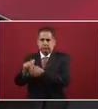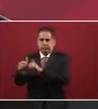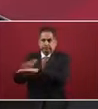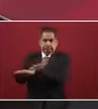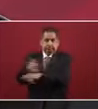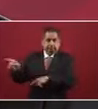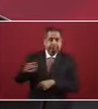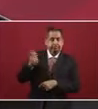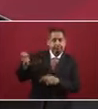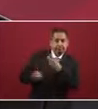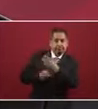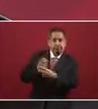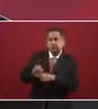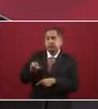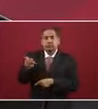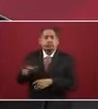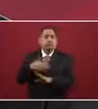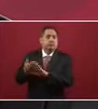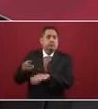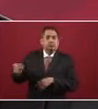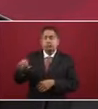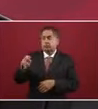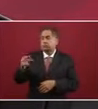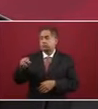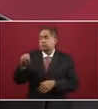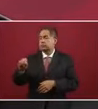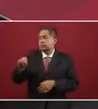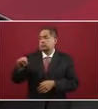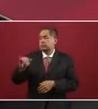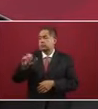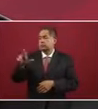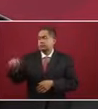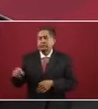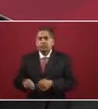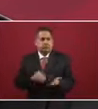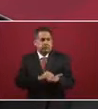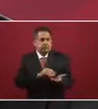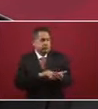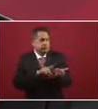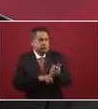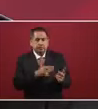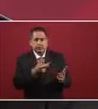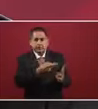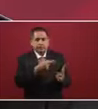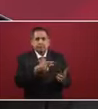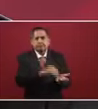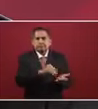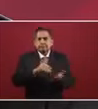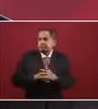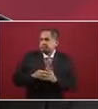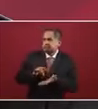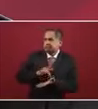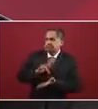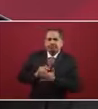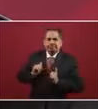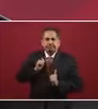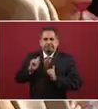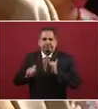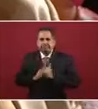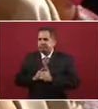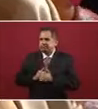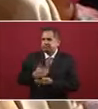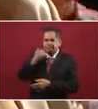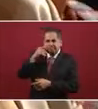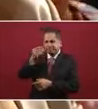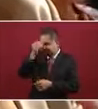realizando Eugenio Nájera, director de NAFIN. ¿Qué va a pasar con ese personal, presidente, que también son un obstáculo para